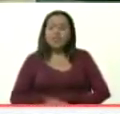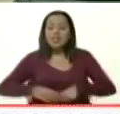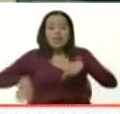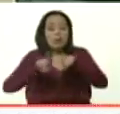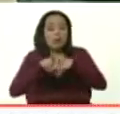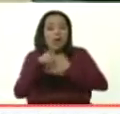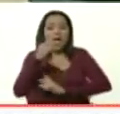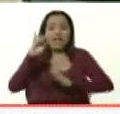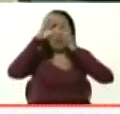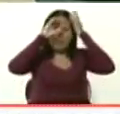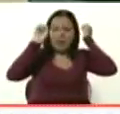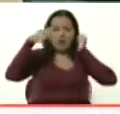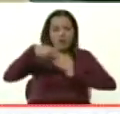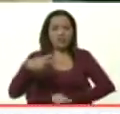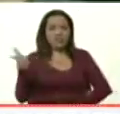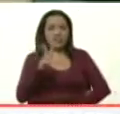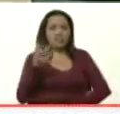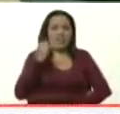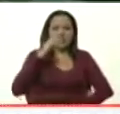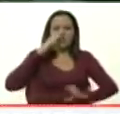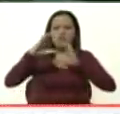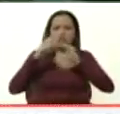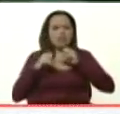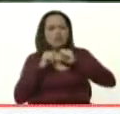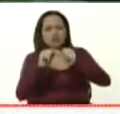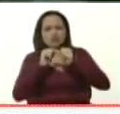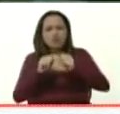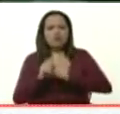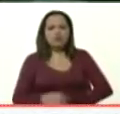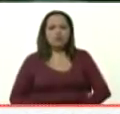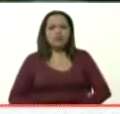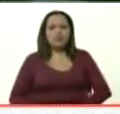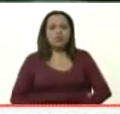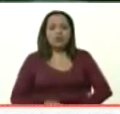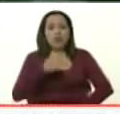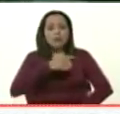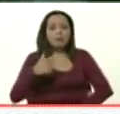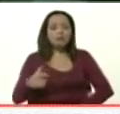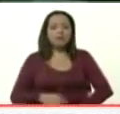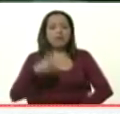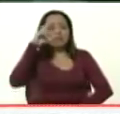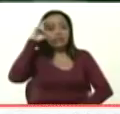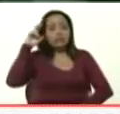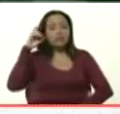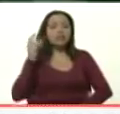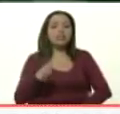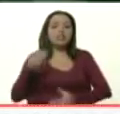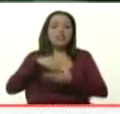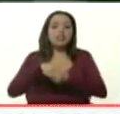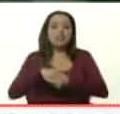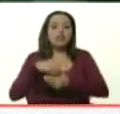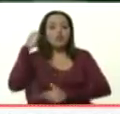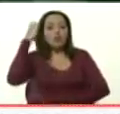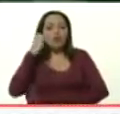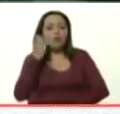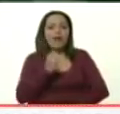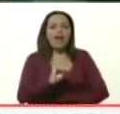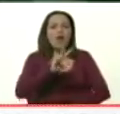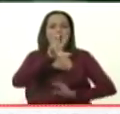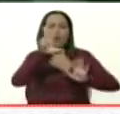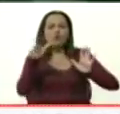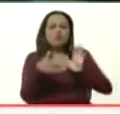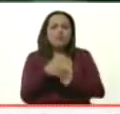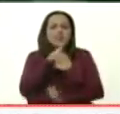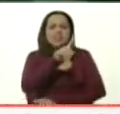Venezuela, tiene cónsules y tenemos comunicación permanente con los cancilleres de Europa, que quedan 8.000, 10.000 kilómetros de